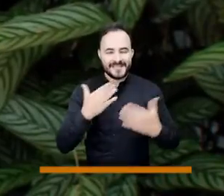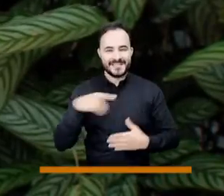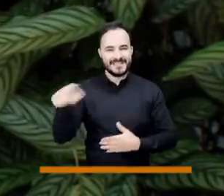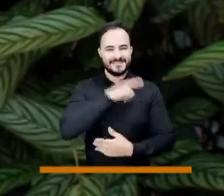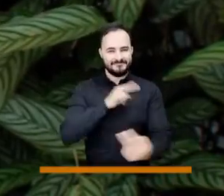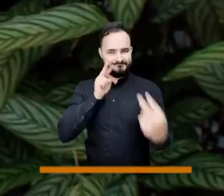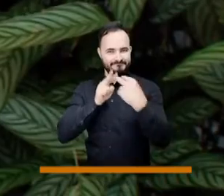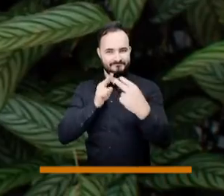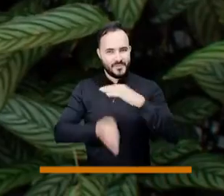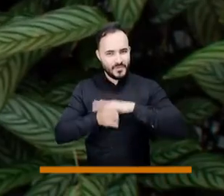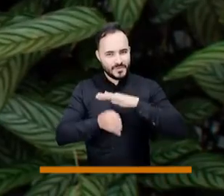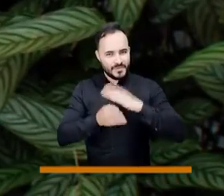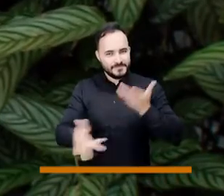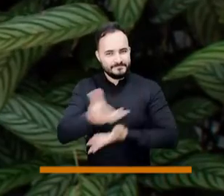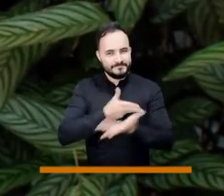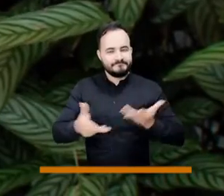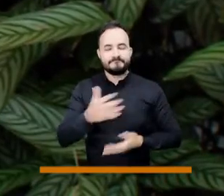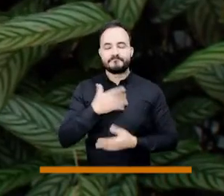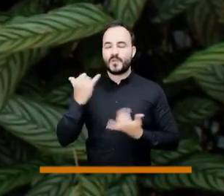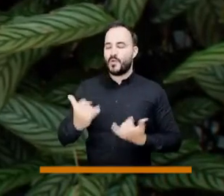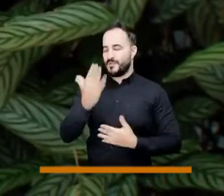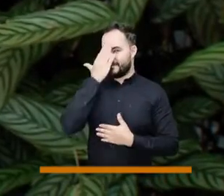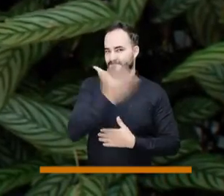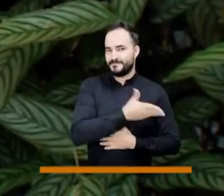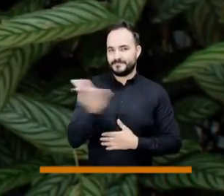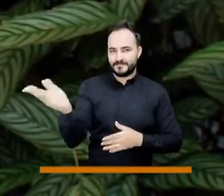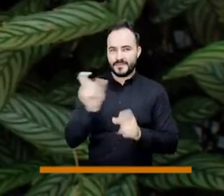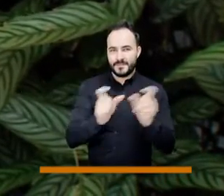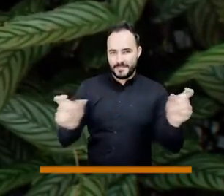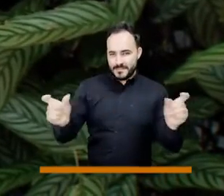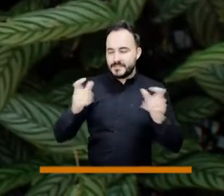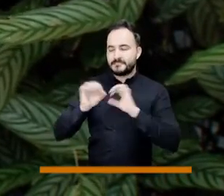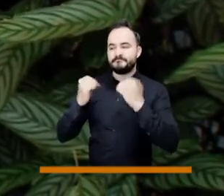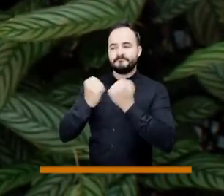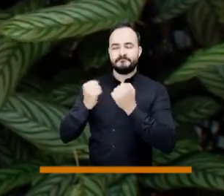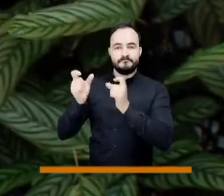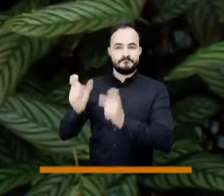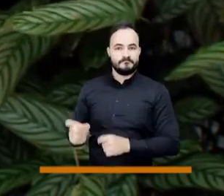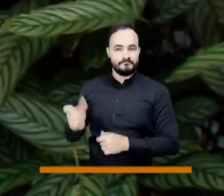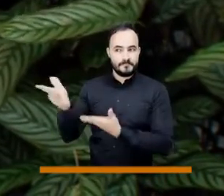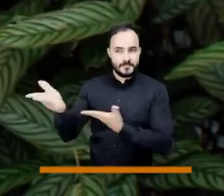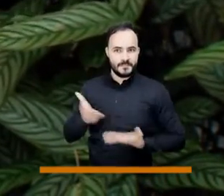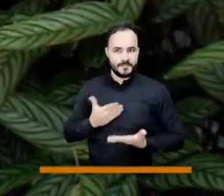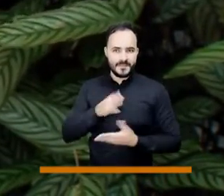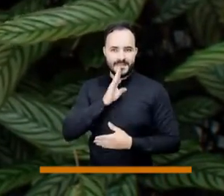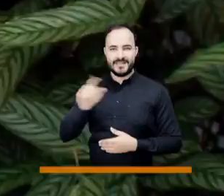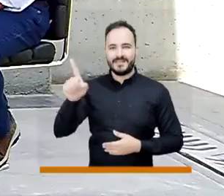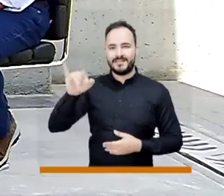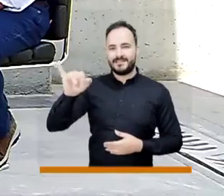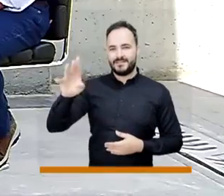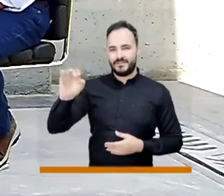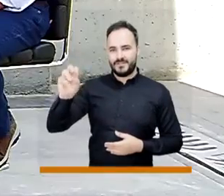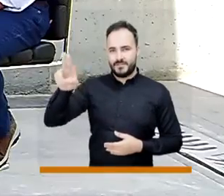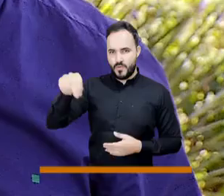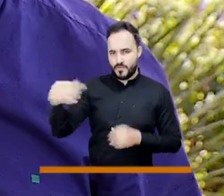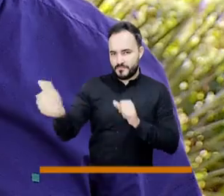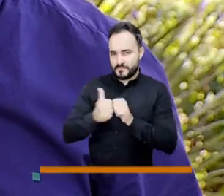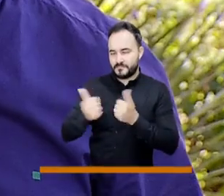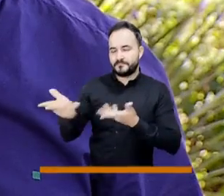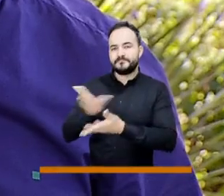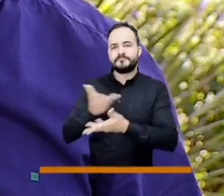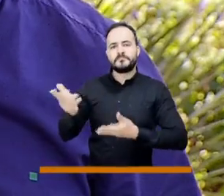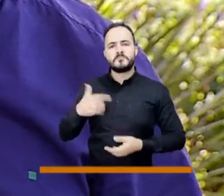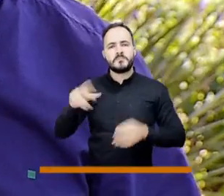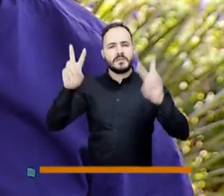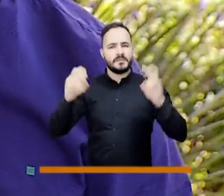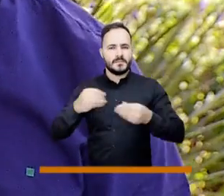Gracias por continuar con nosotros en De Frente en el día de hoy en compañía de nuestro concejal anfitrión, Simón Molina, y